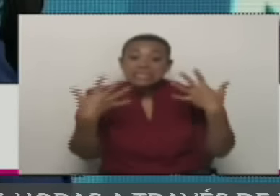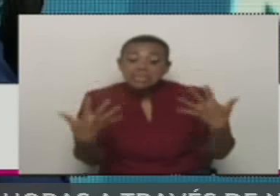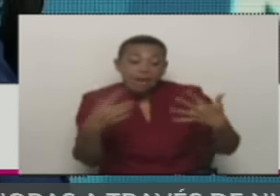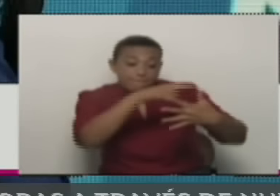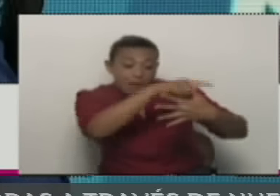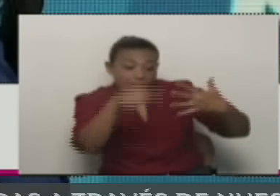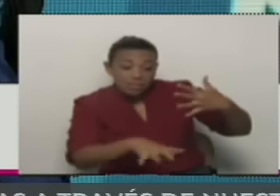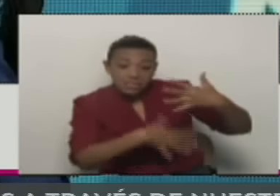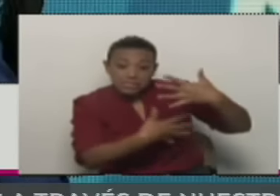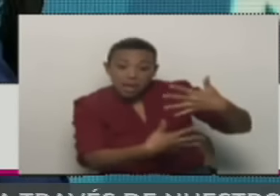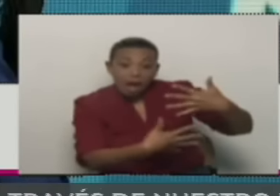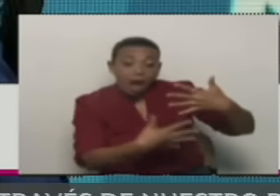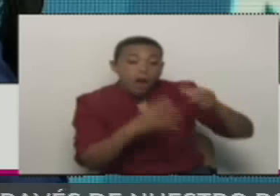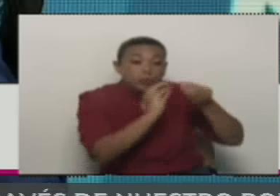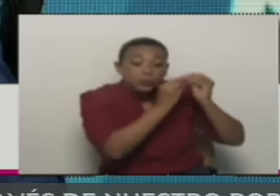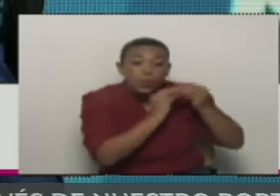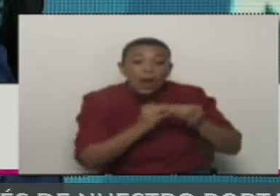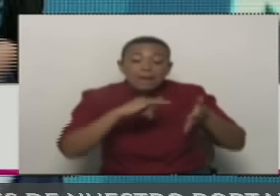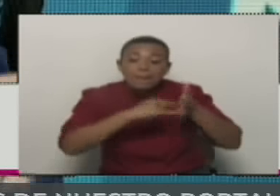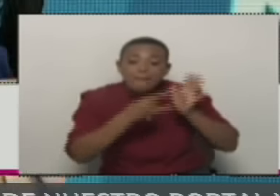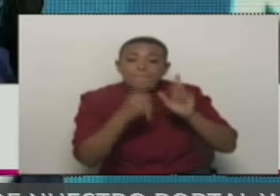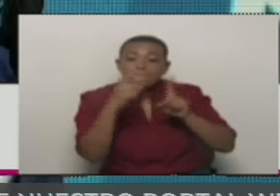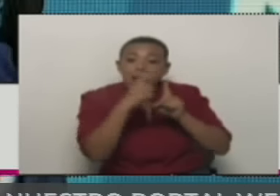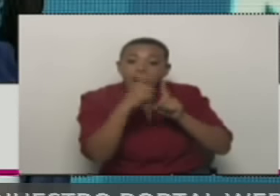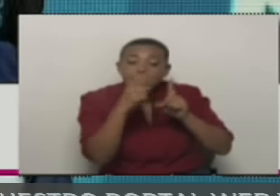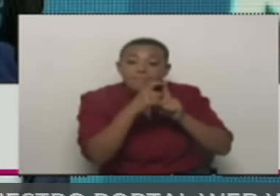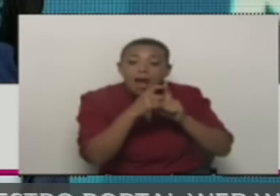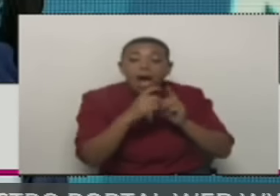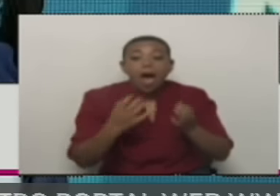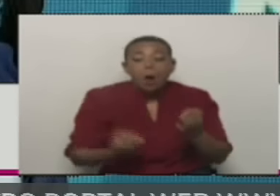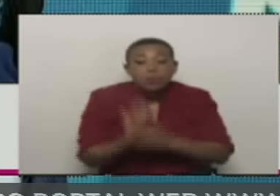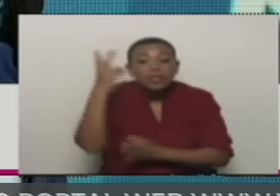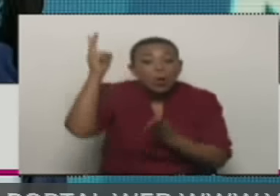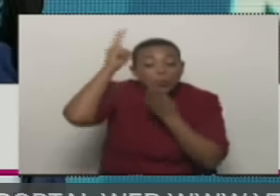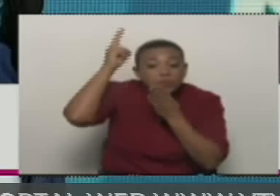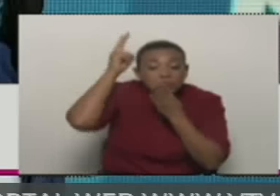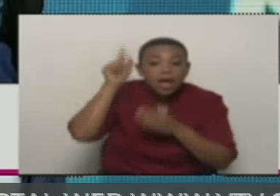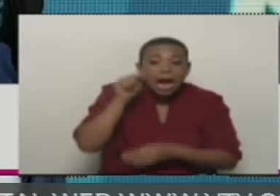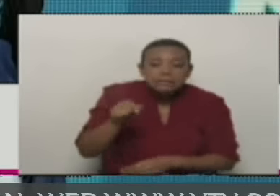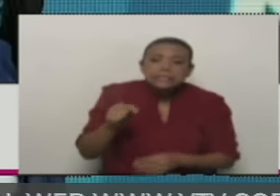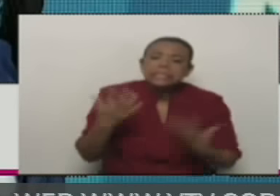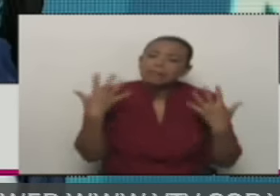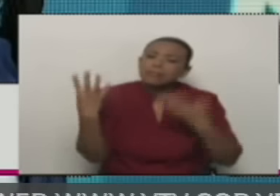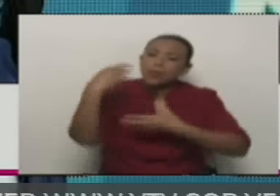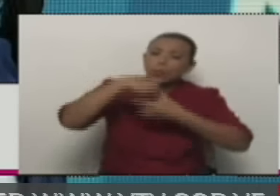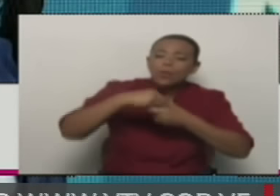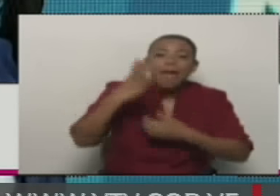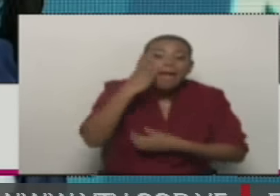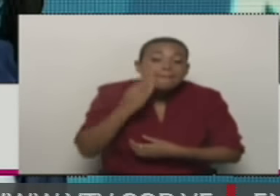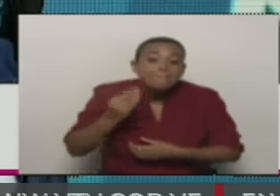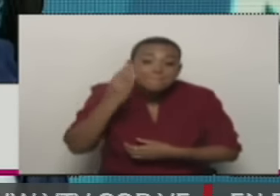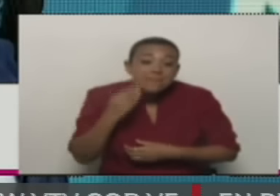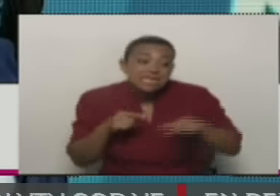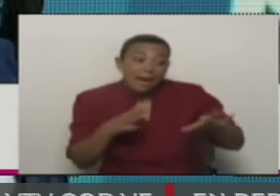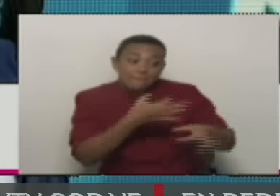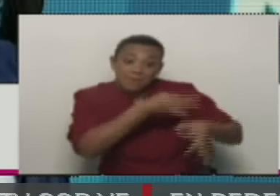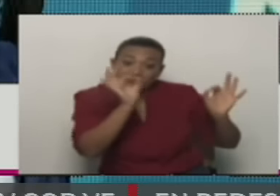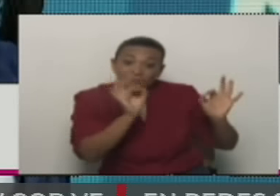vértices está la recuperación del concepto de conuco. Es allí donde yo quiero que integremos la experiencia